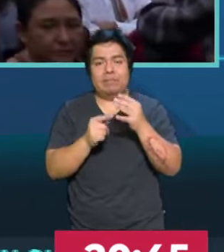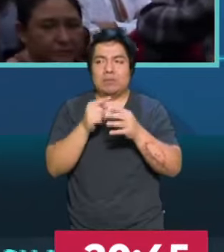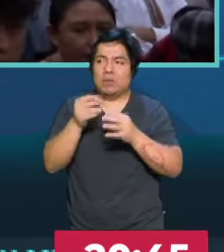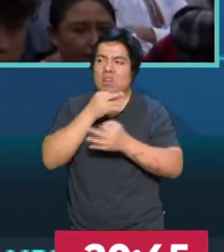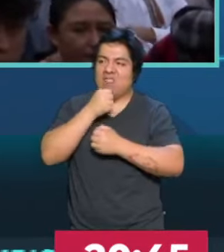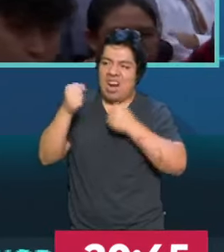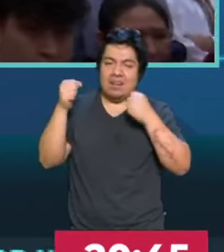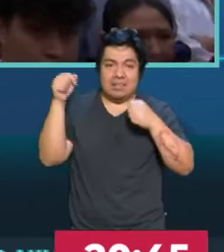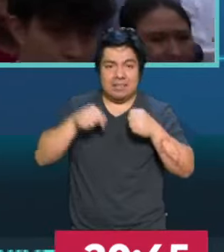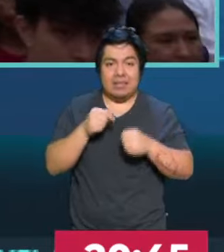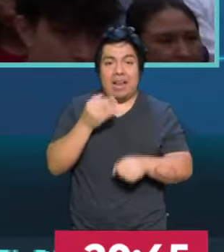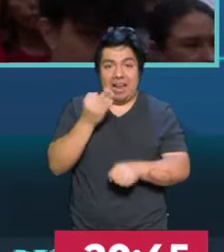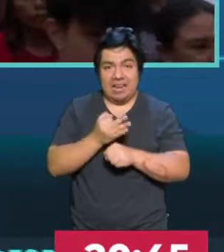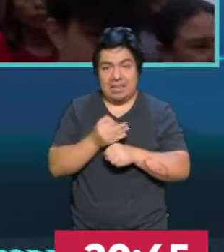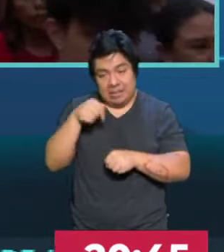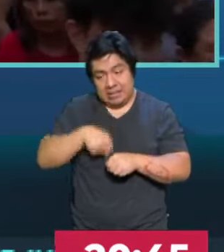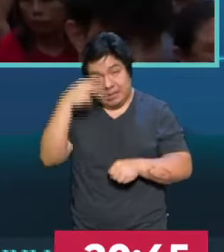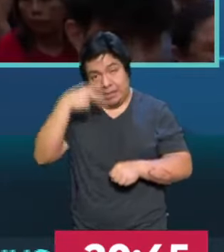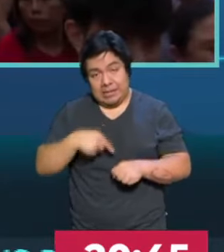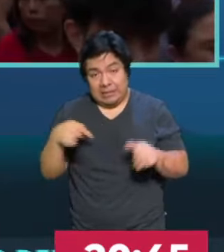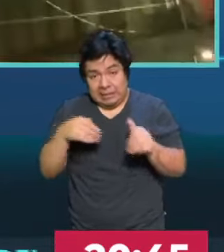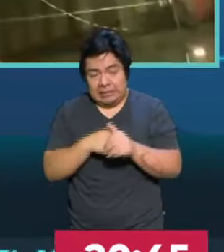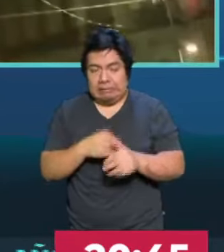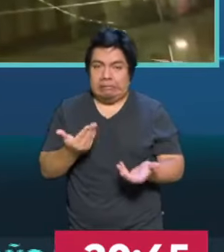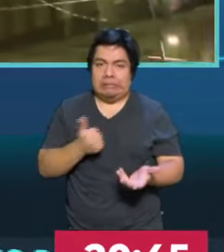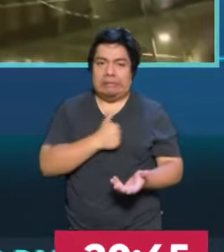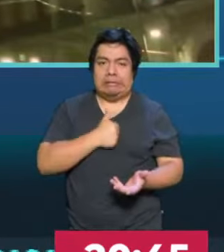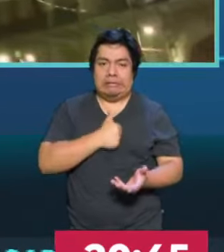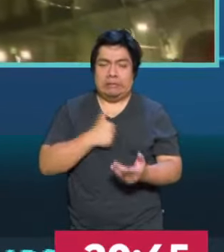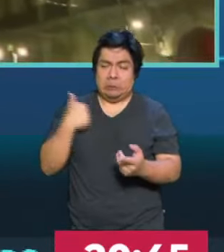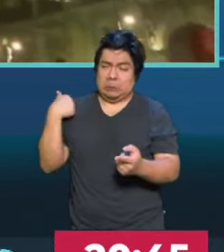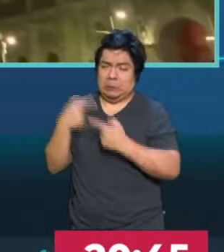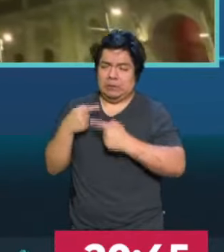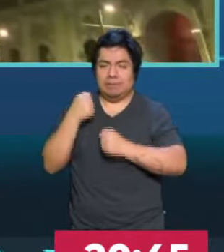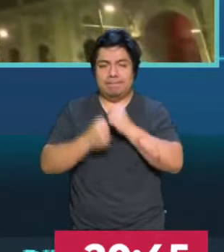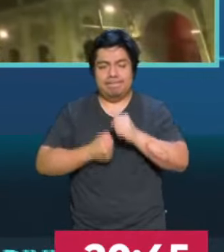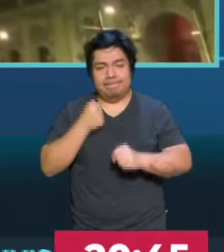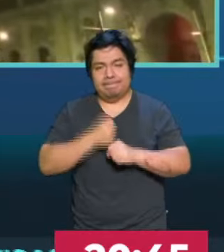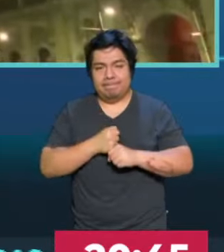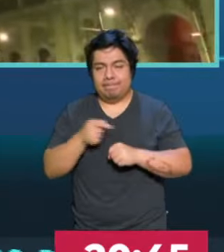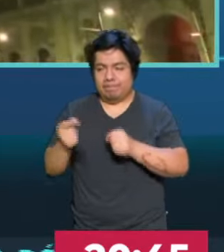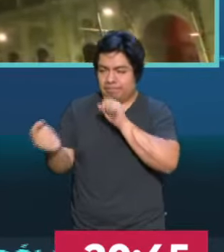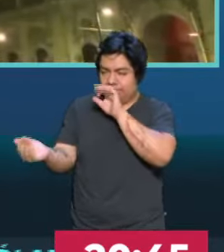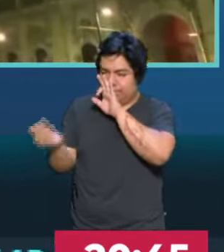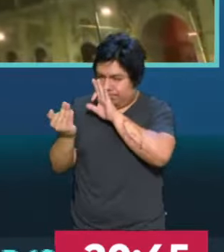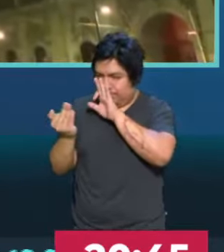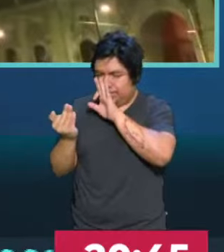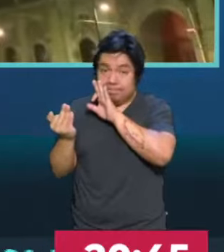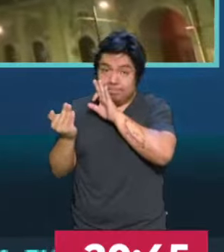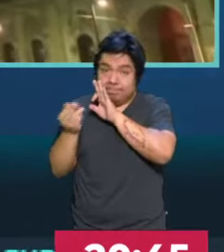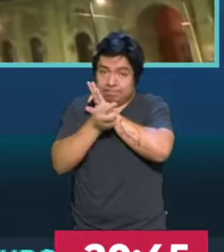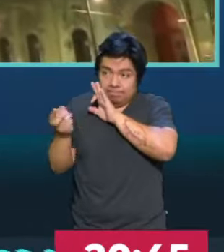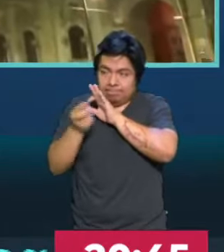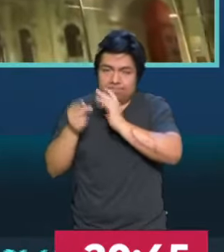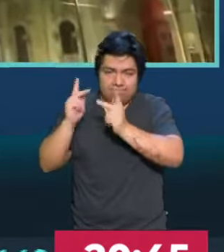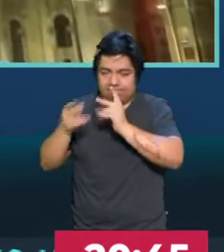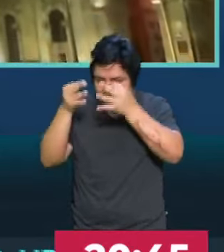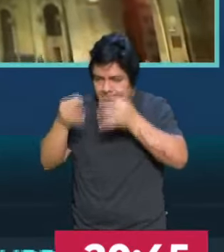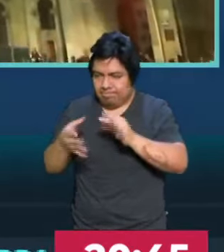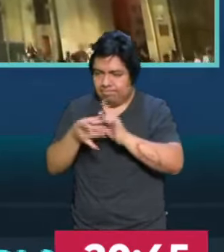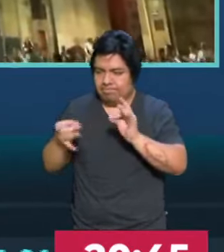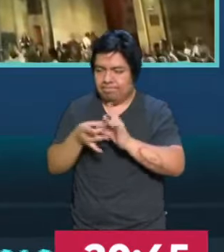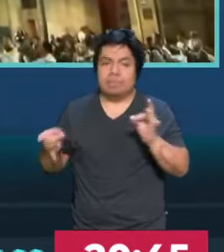que nuestro ADN desafortunadamente ha desarrollado durante tantos siglos y que hay que enfrentar y que hay que hablar en voz alta